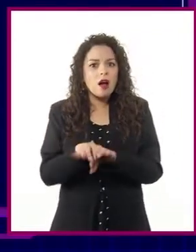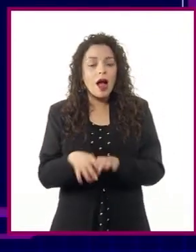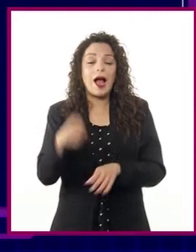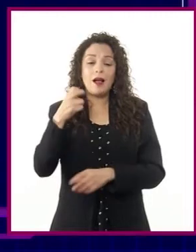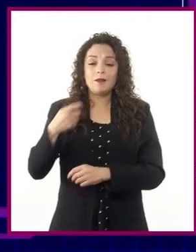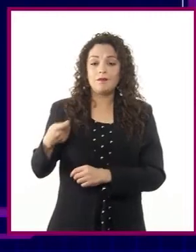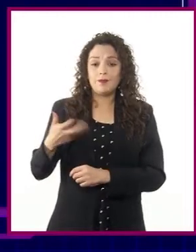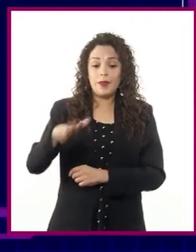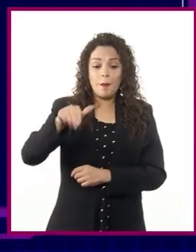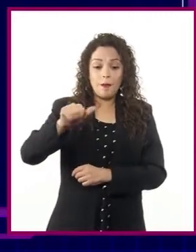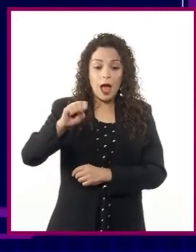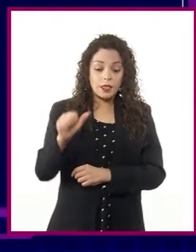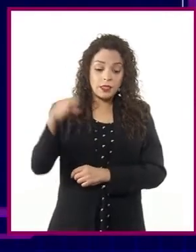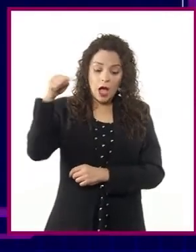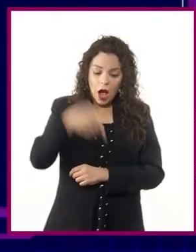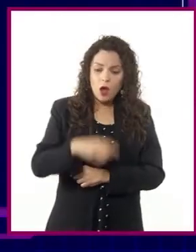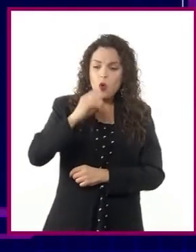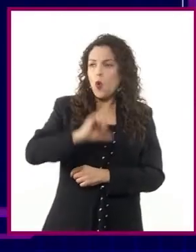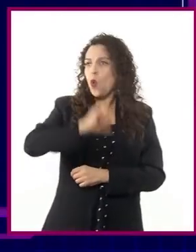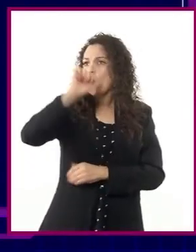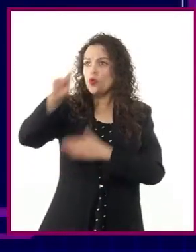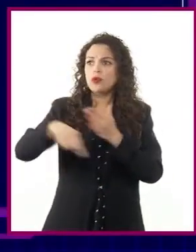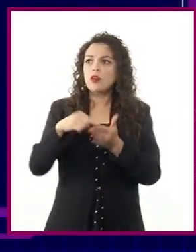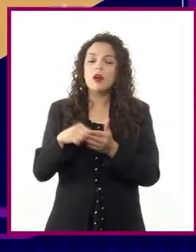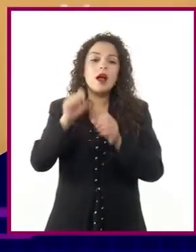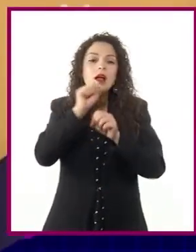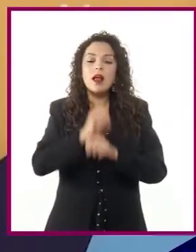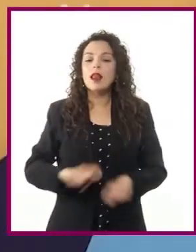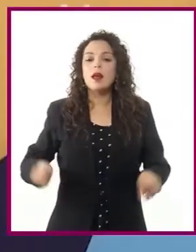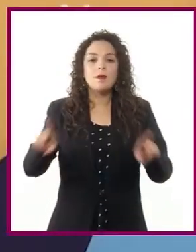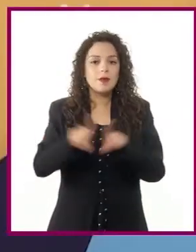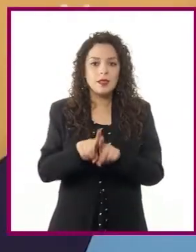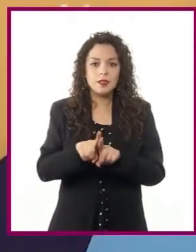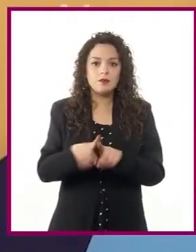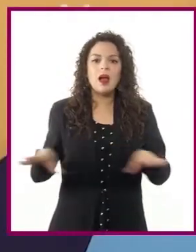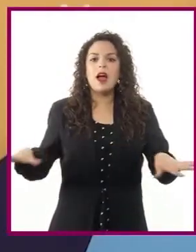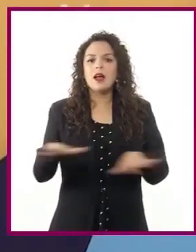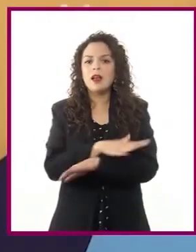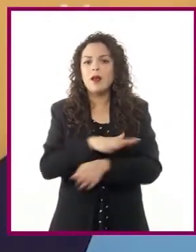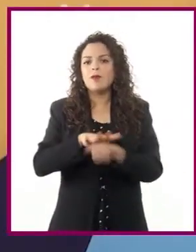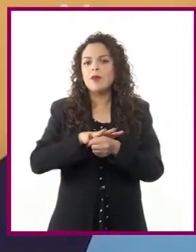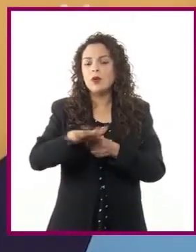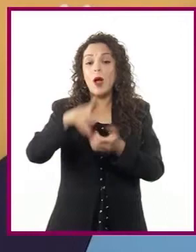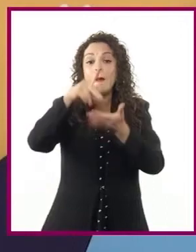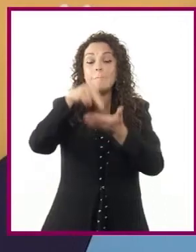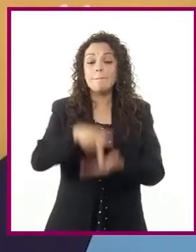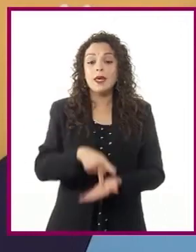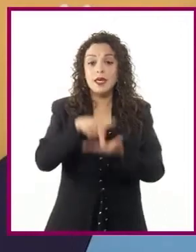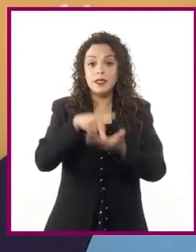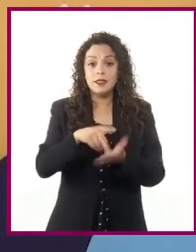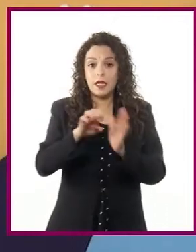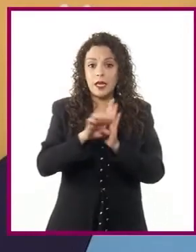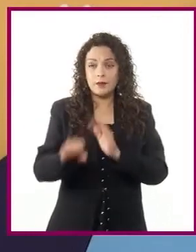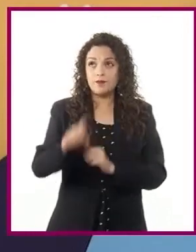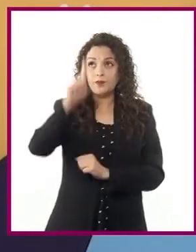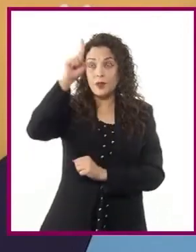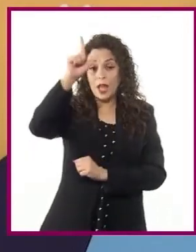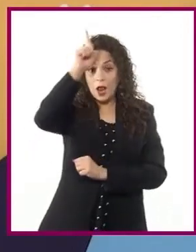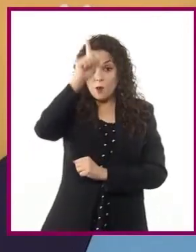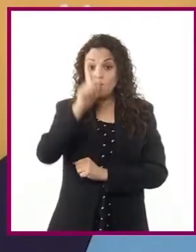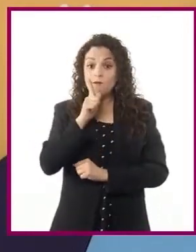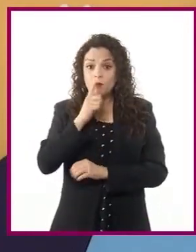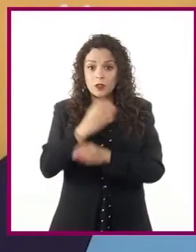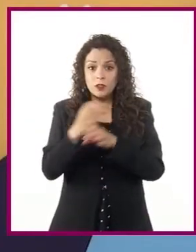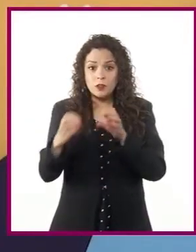masa aquí y en cualquier otra parte es la misma. Lo que cambia es el peso. Por ejemplo, en la Luna los objetos